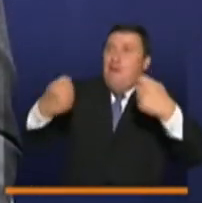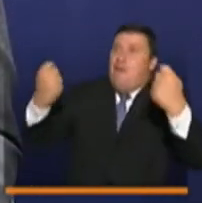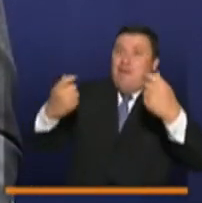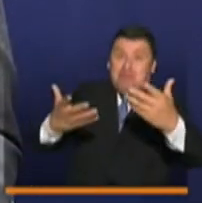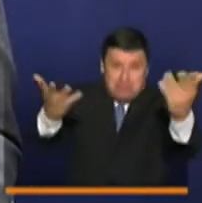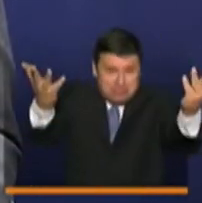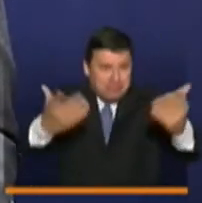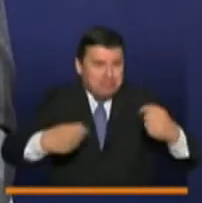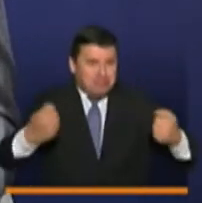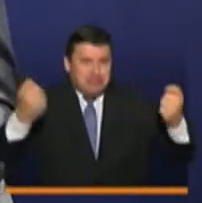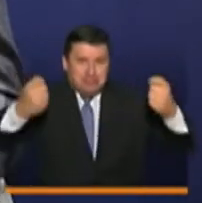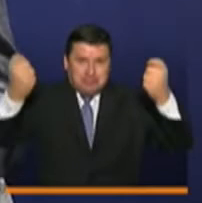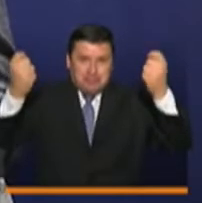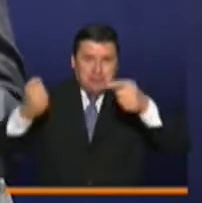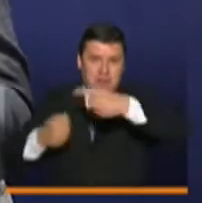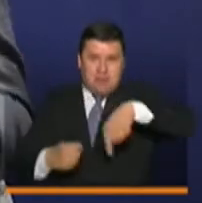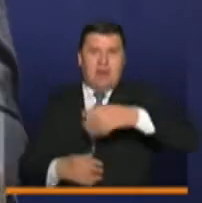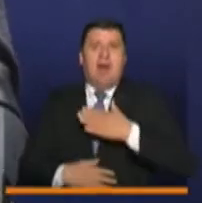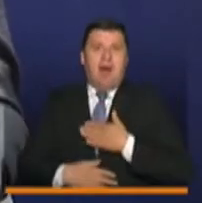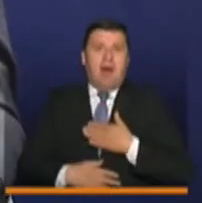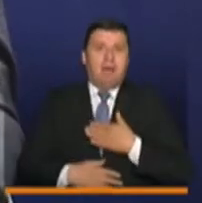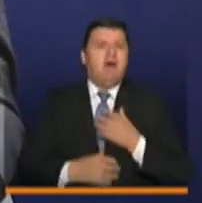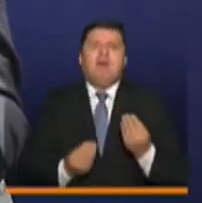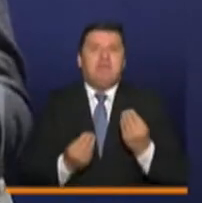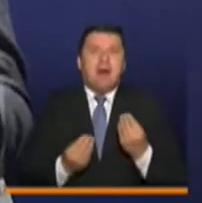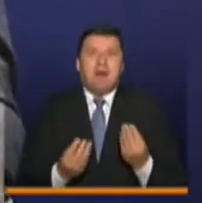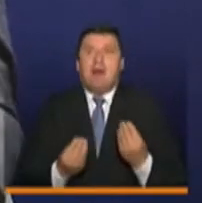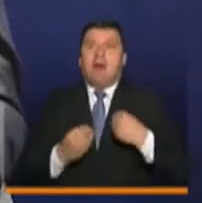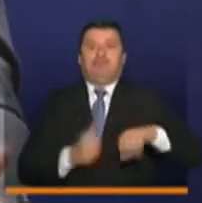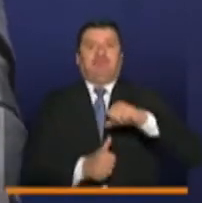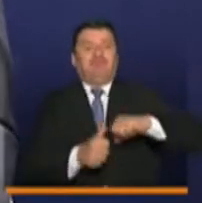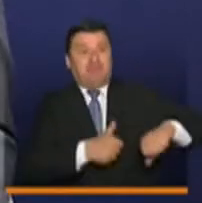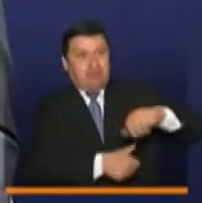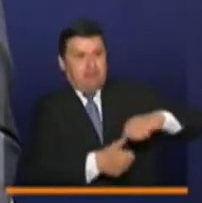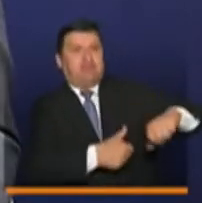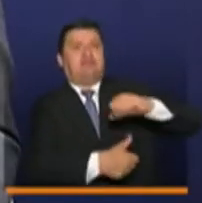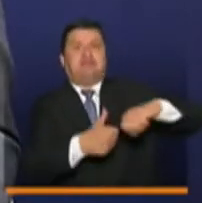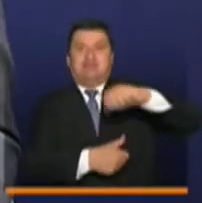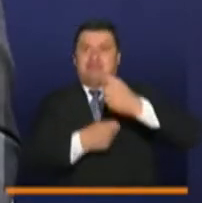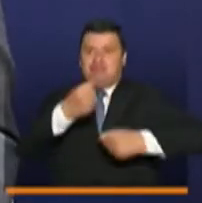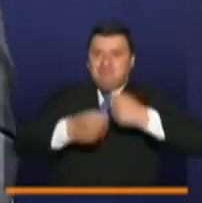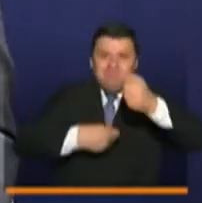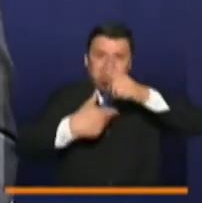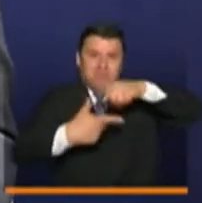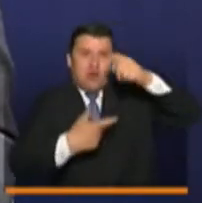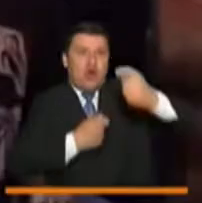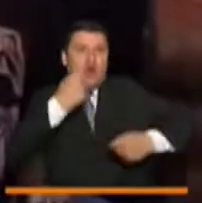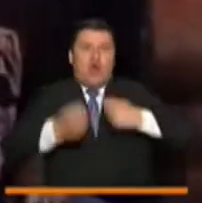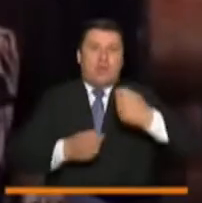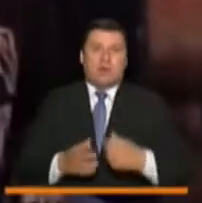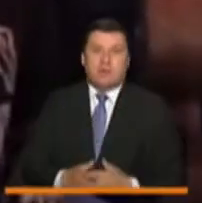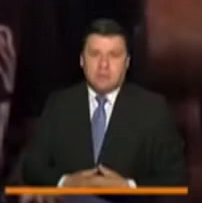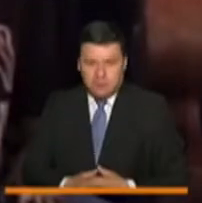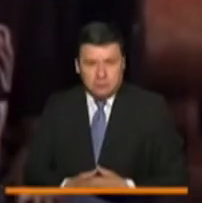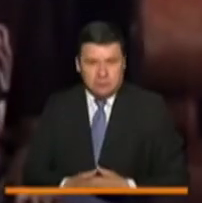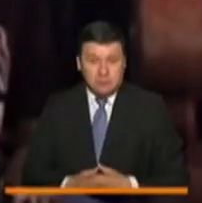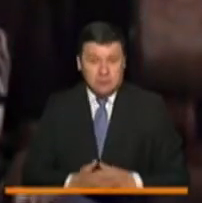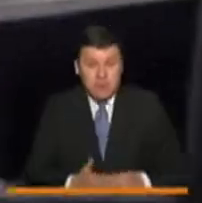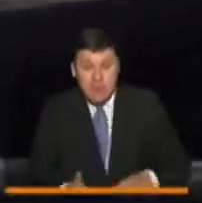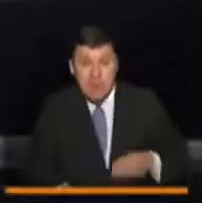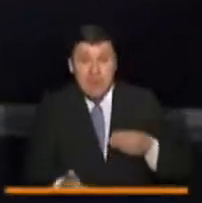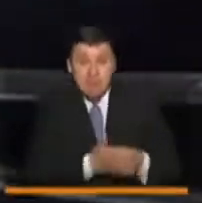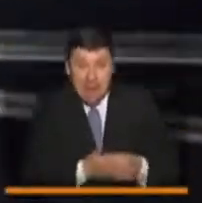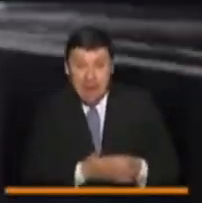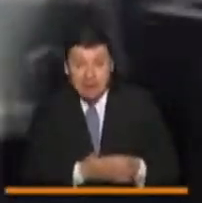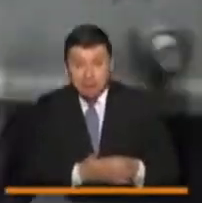y promocionales para que se reactive de una forma mucho más dinámica el comercio. Para el pago de los